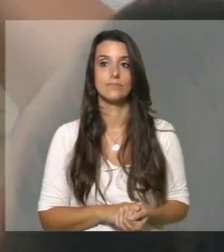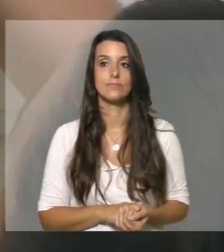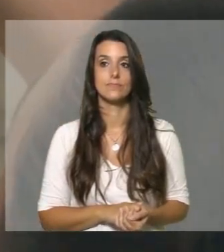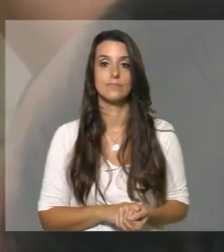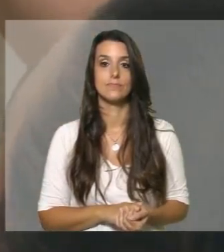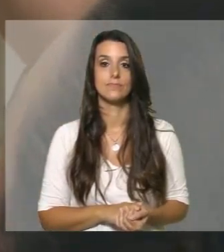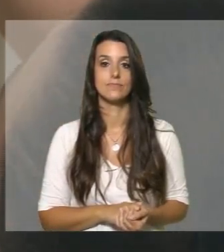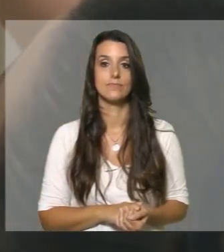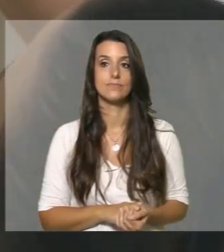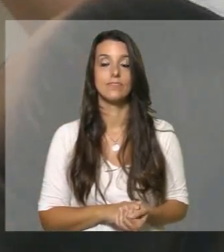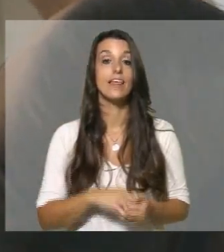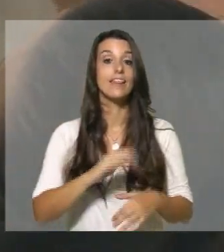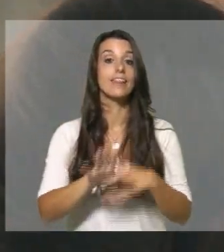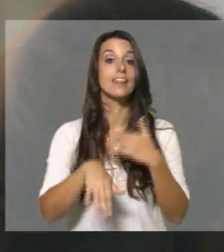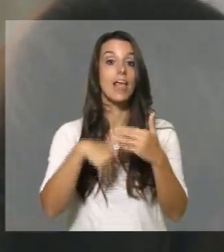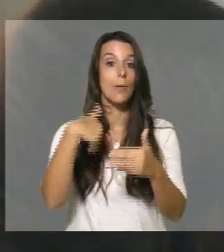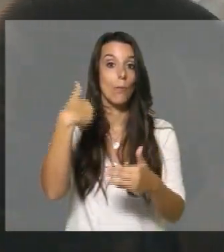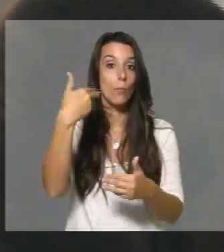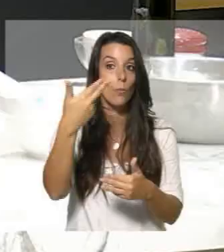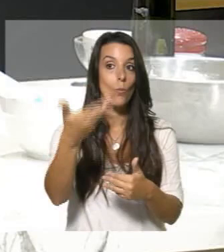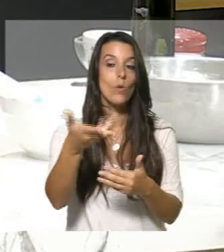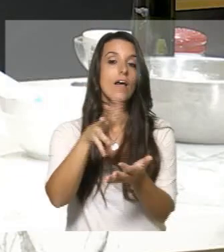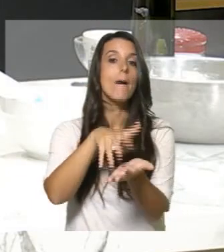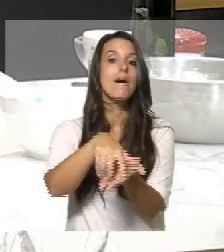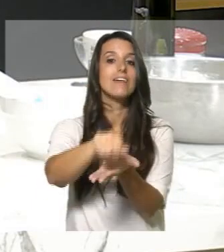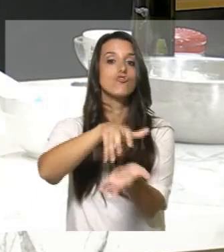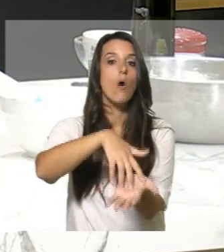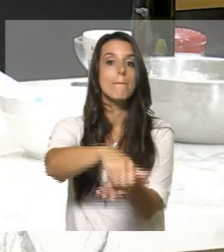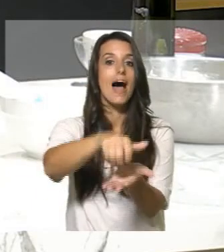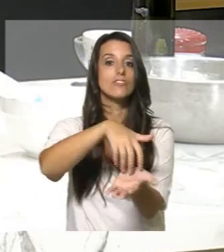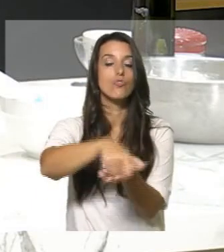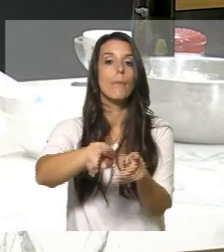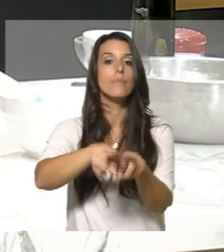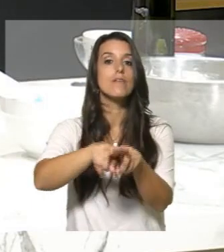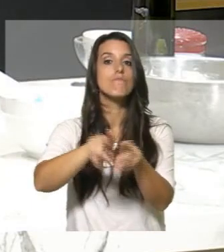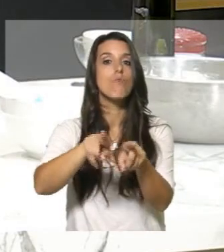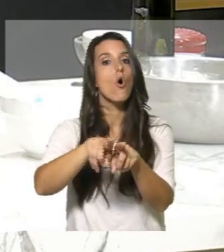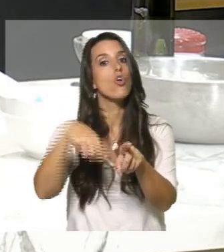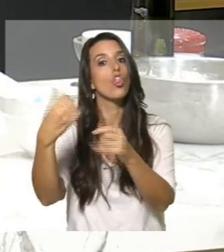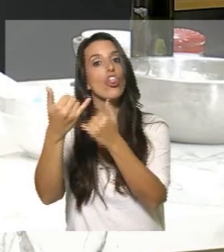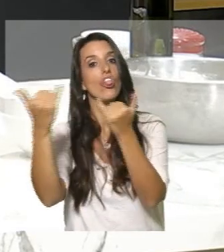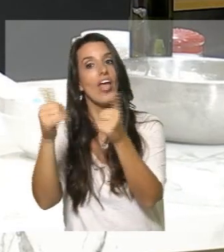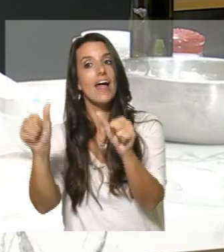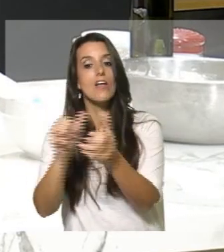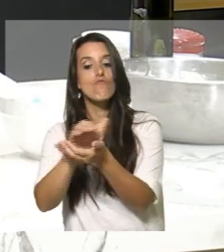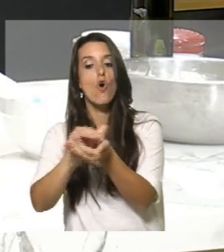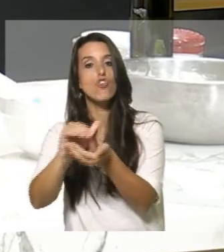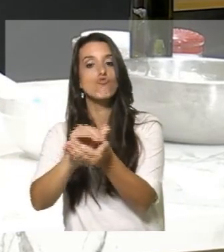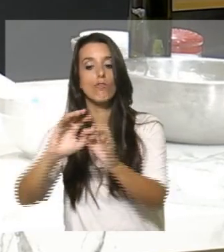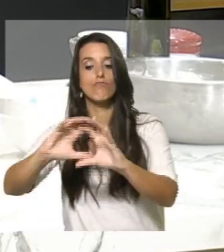Ahí está. Y después lo que voy a hacer es amasarla, como hicimos el otro día, hasta obtener un bollito de masa liso,